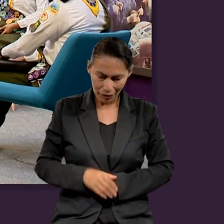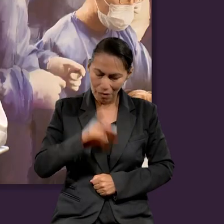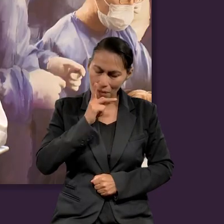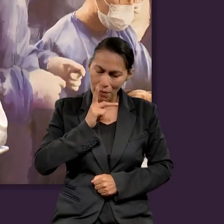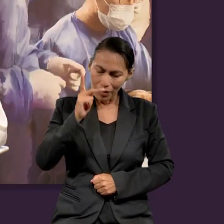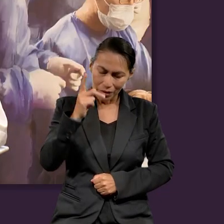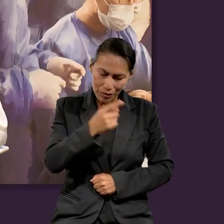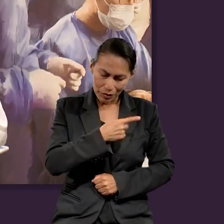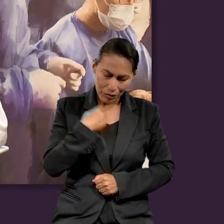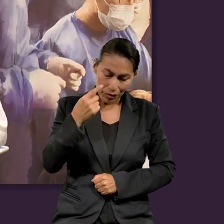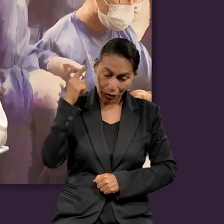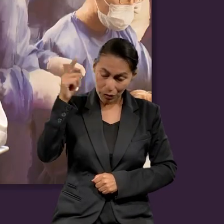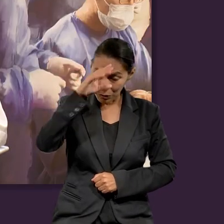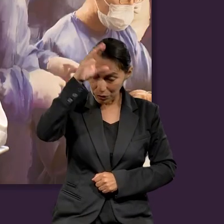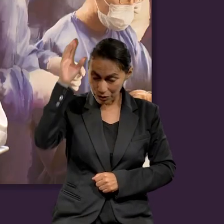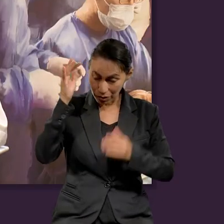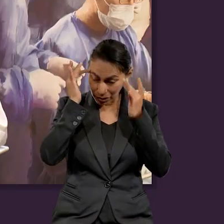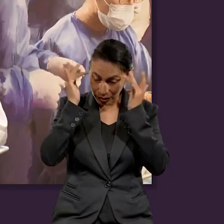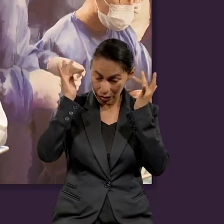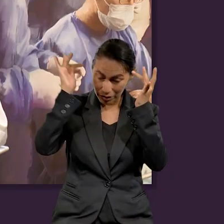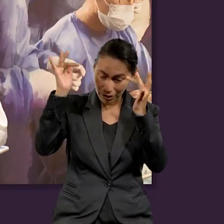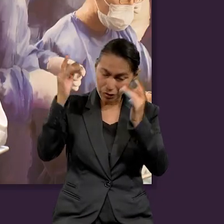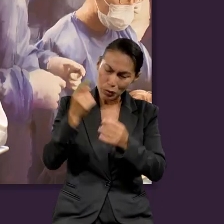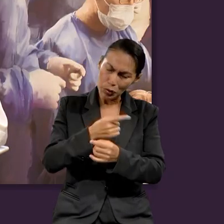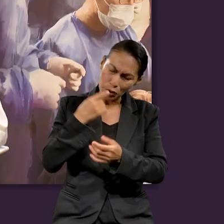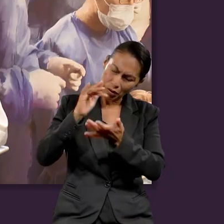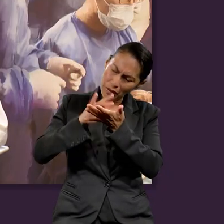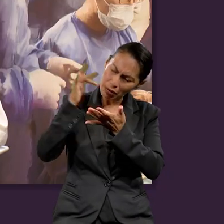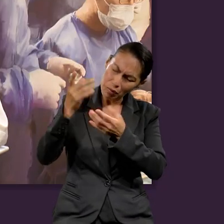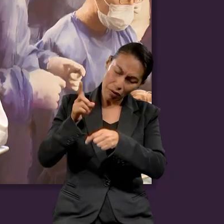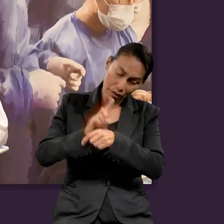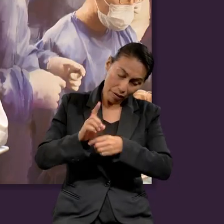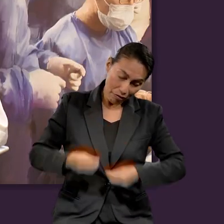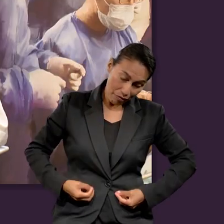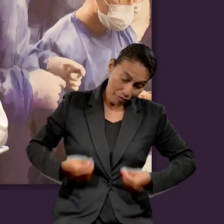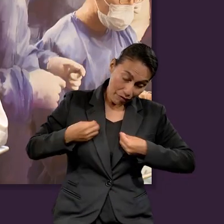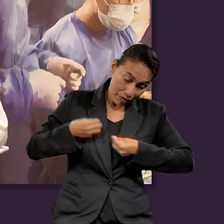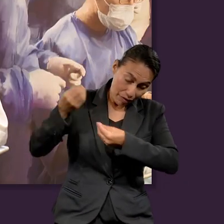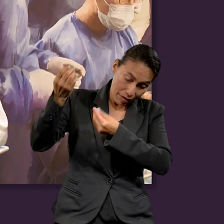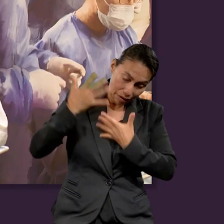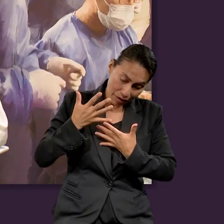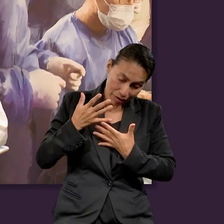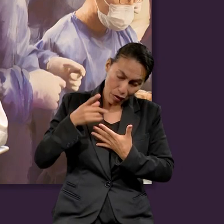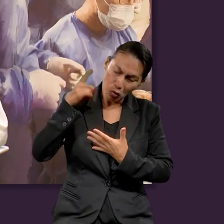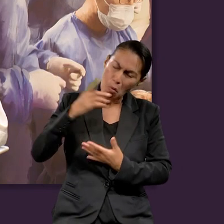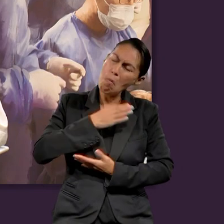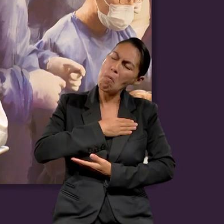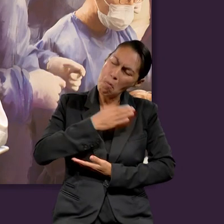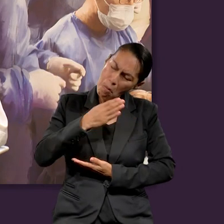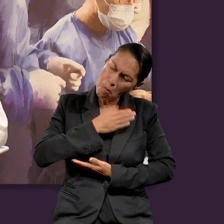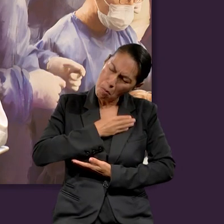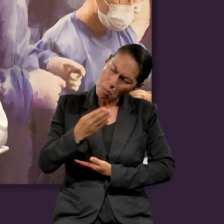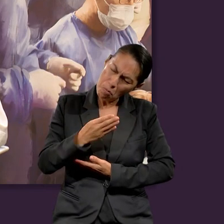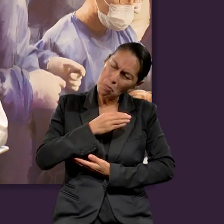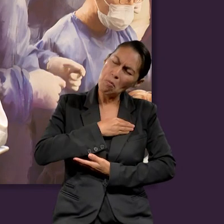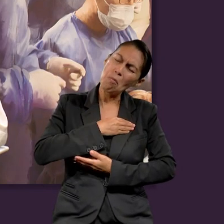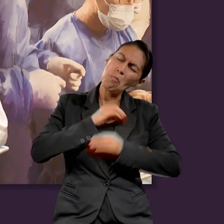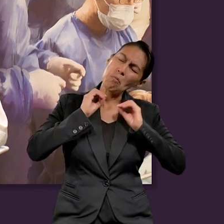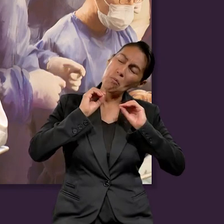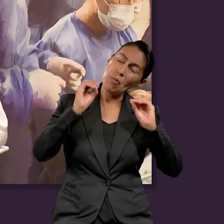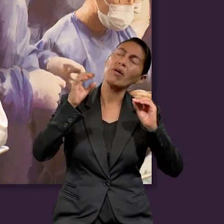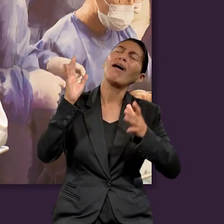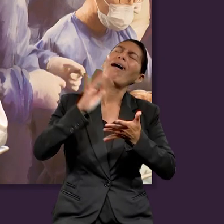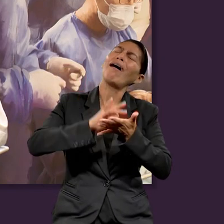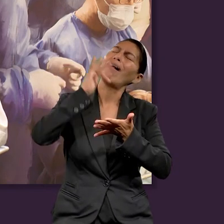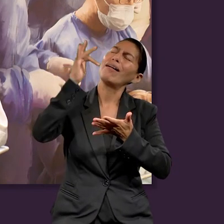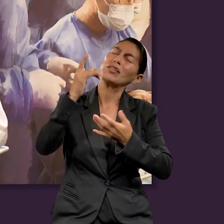para nuestro que estás en los cielos santificado sea tu nombre te quiero agradecer por este día más de vida que nos das Gracias porque siempre eres tan bueno con nosotros y